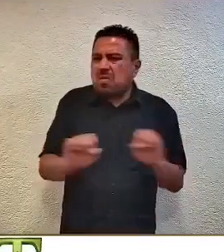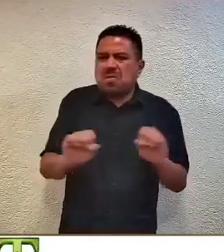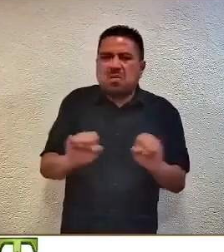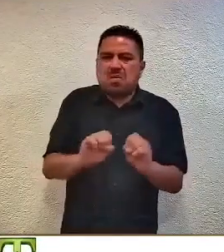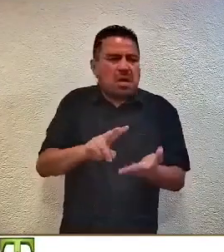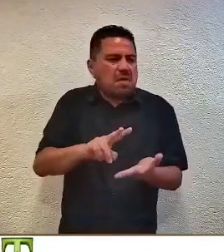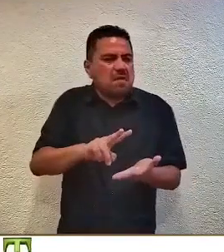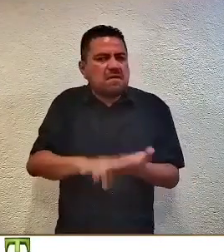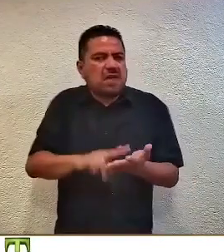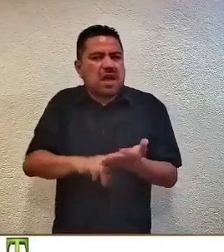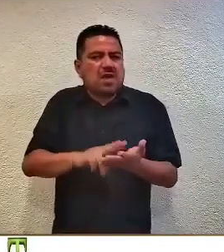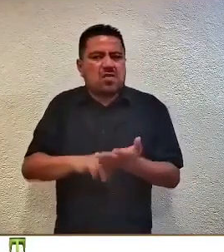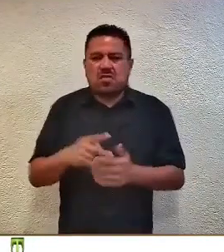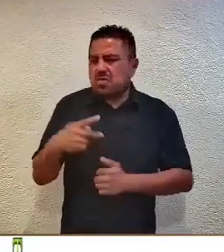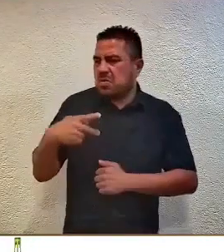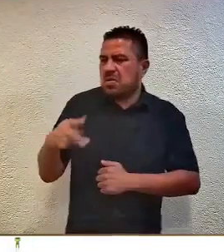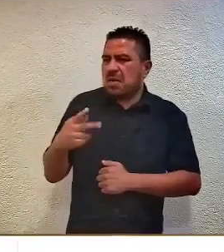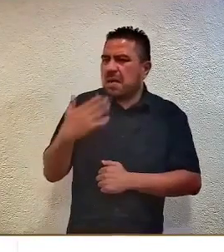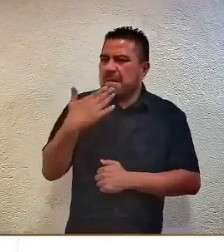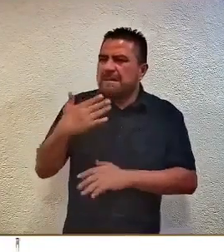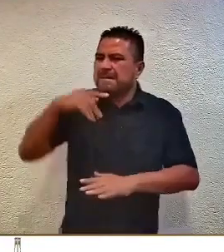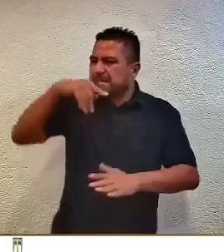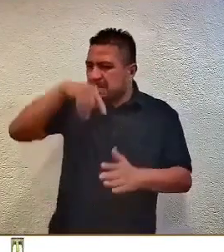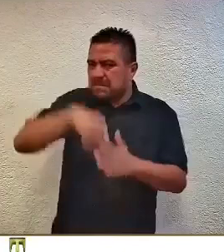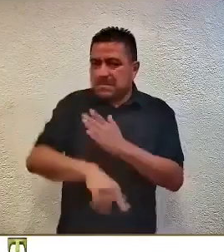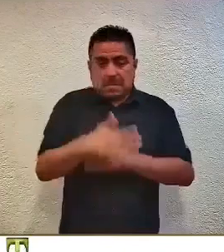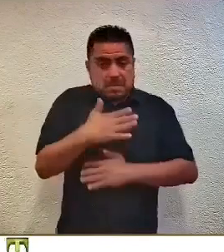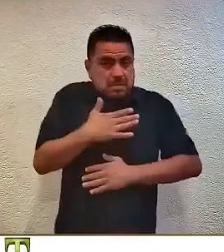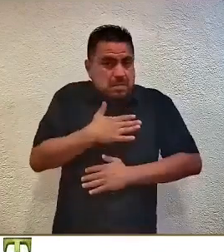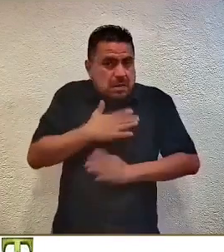valoraron en su justa dimensión, en mi opinión.